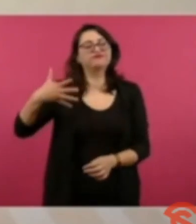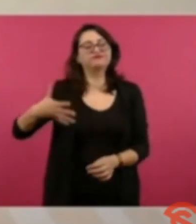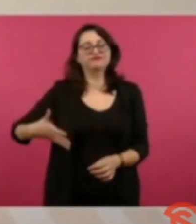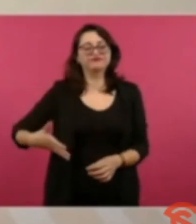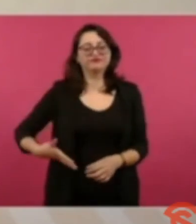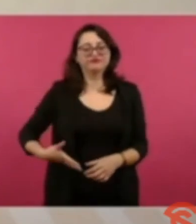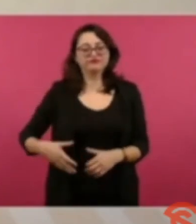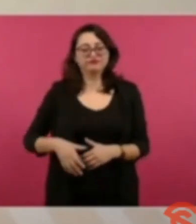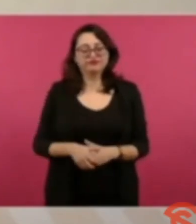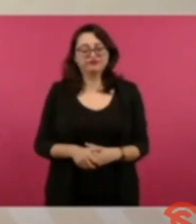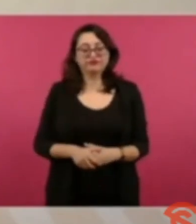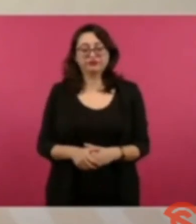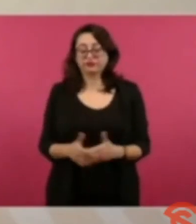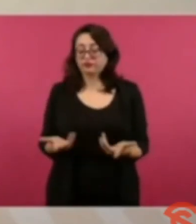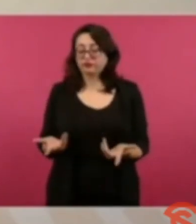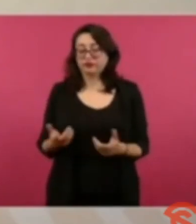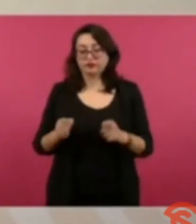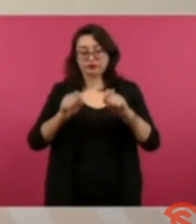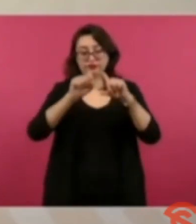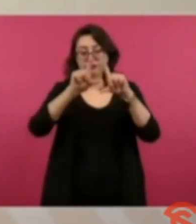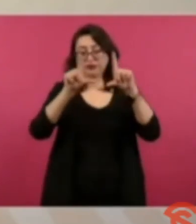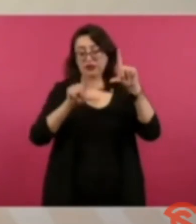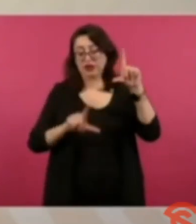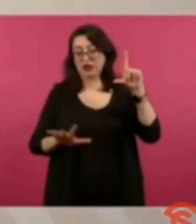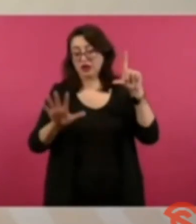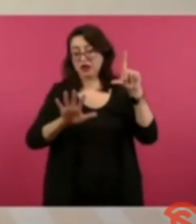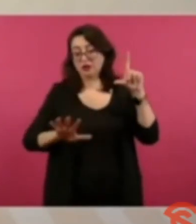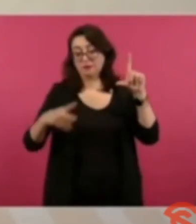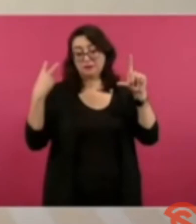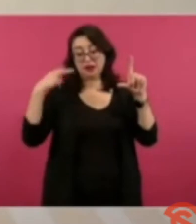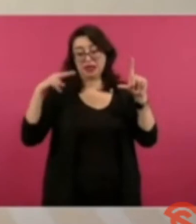desde el Istmo hasta la península,